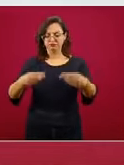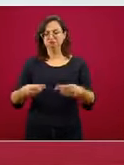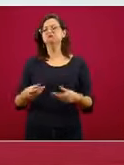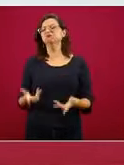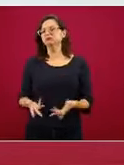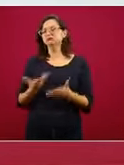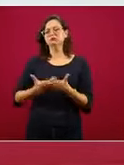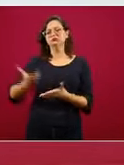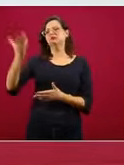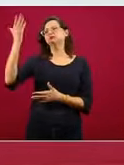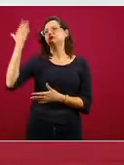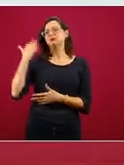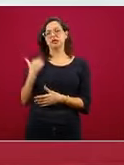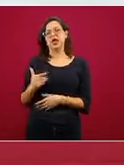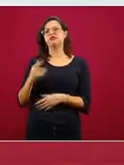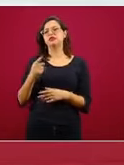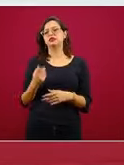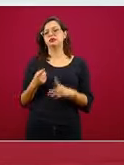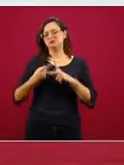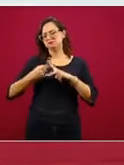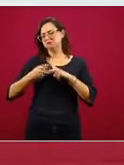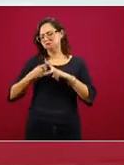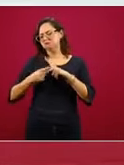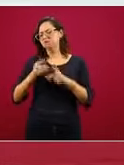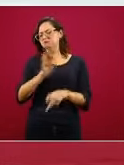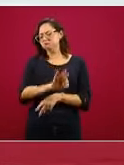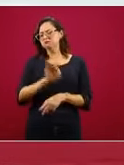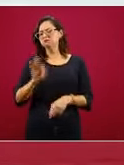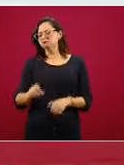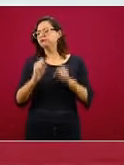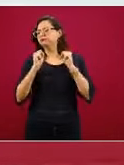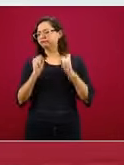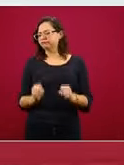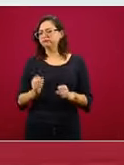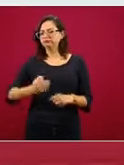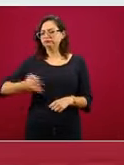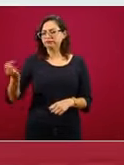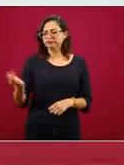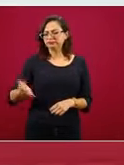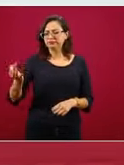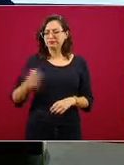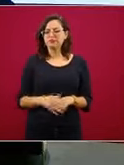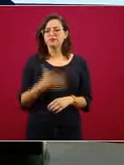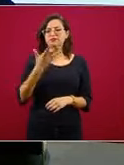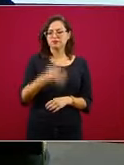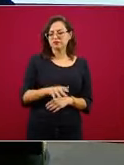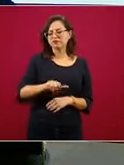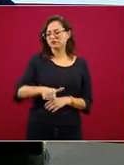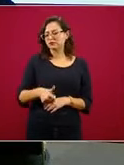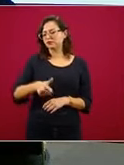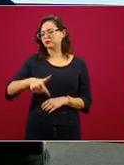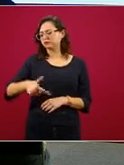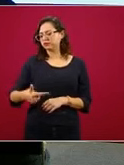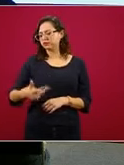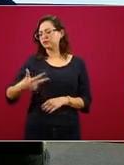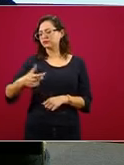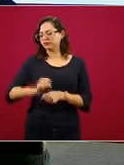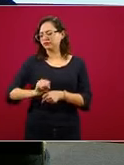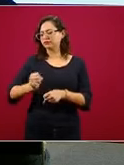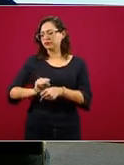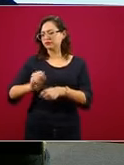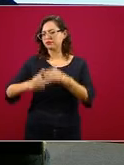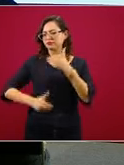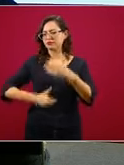el que mostramos aquí con las predicciones matemáticas y las curvas, semanas 10, 11, 12, 13,